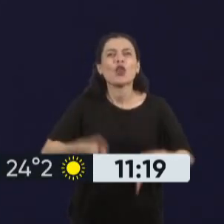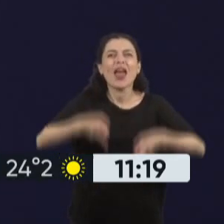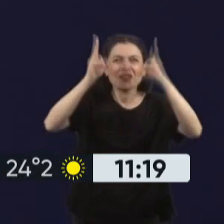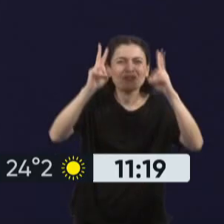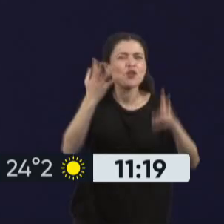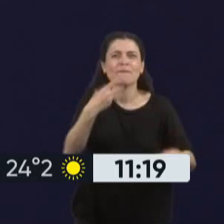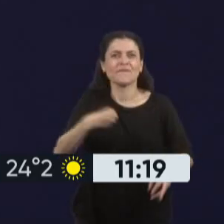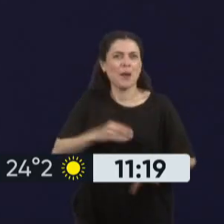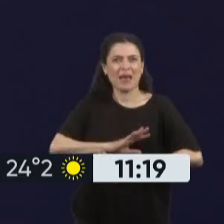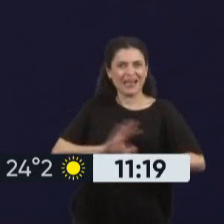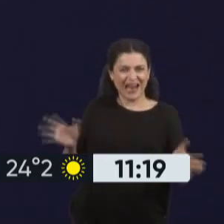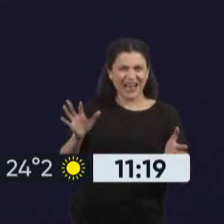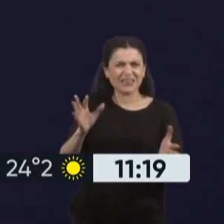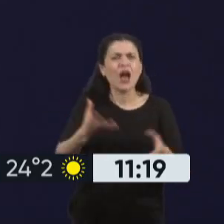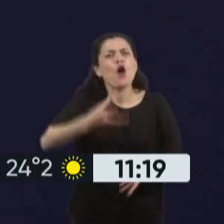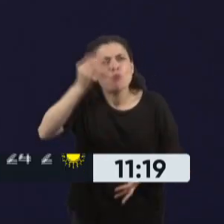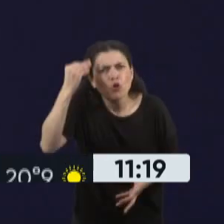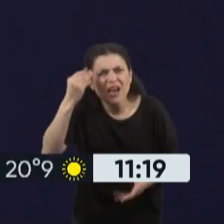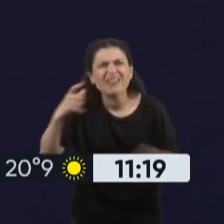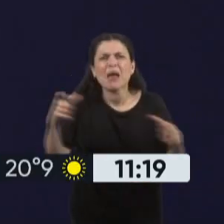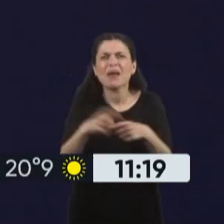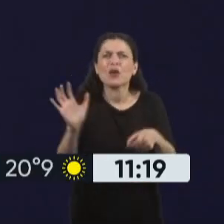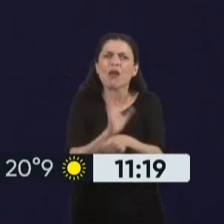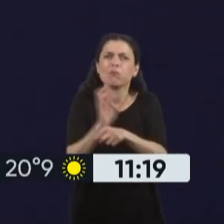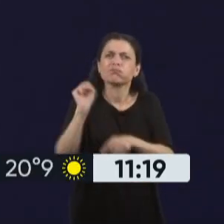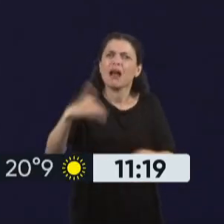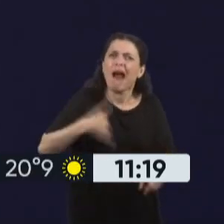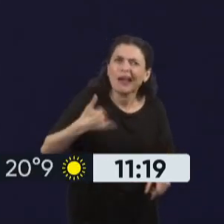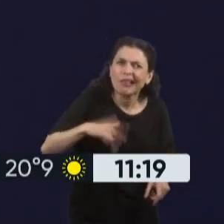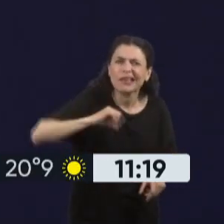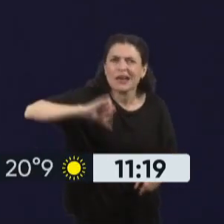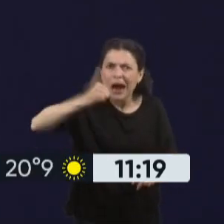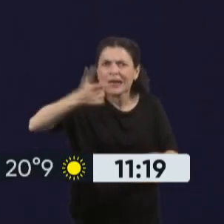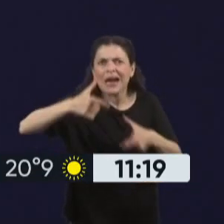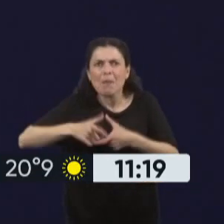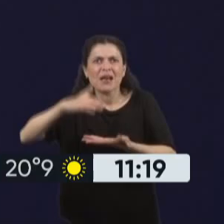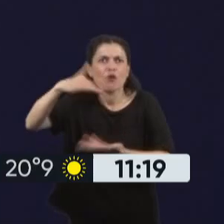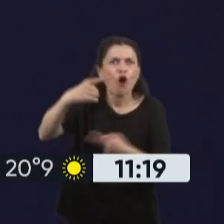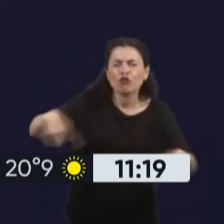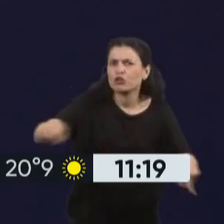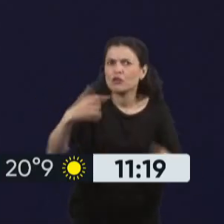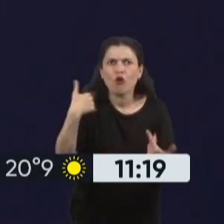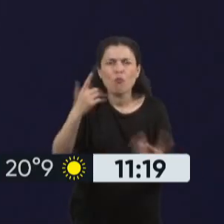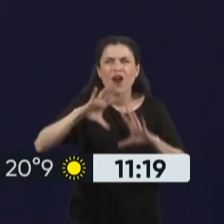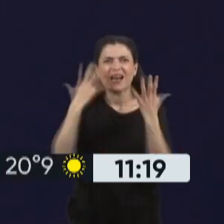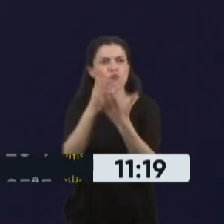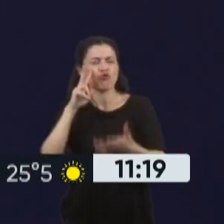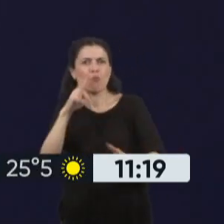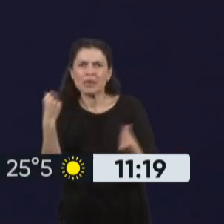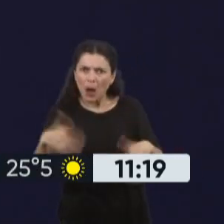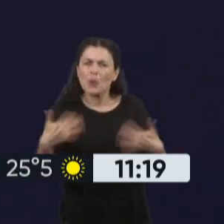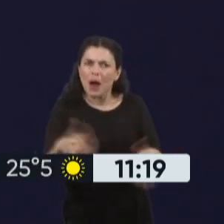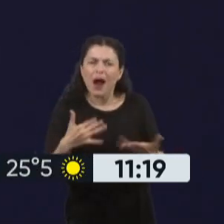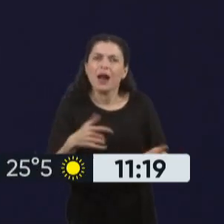innumerable cantidad de premios internacionales, hasta premios Oscar, así que el comentario del expresidente no es otra, me